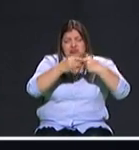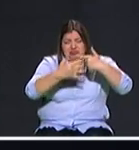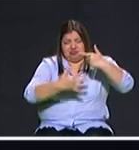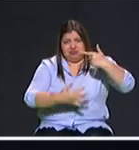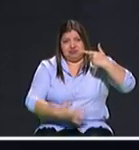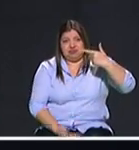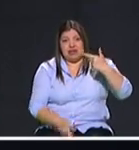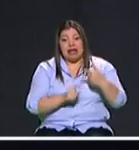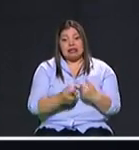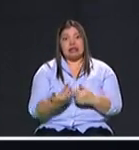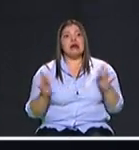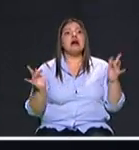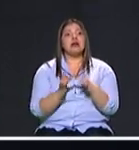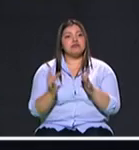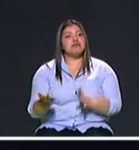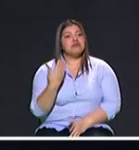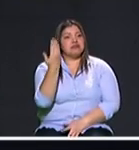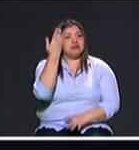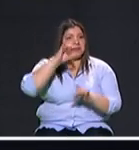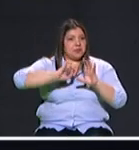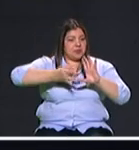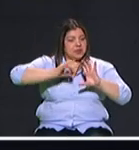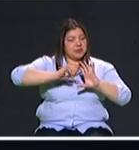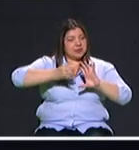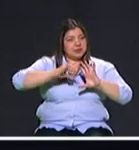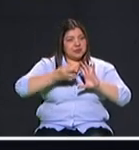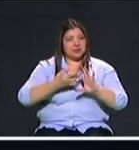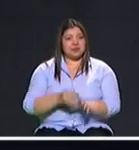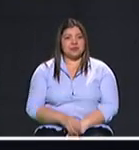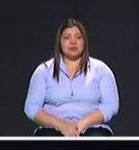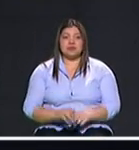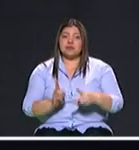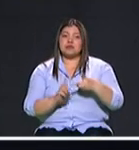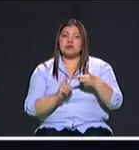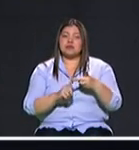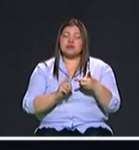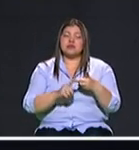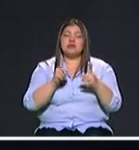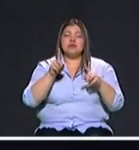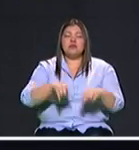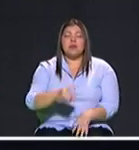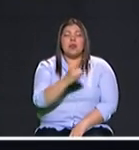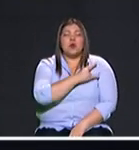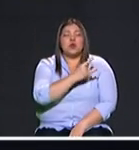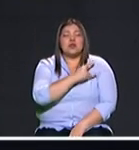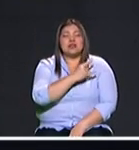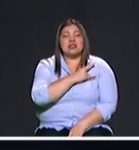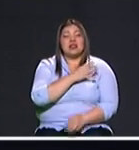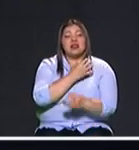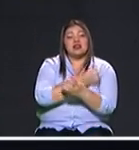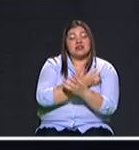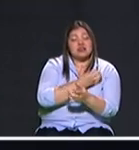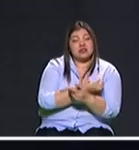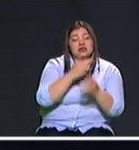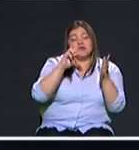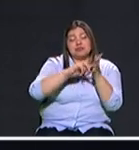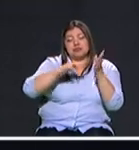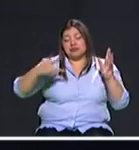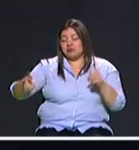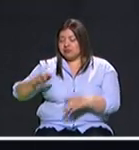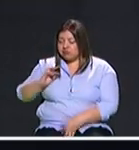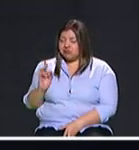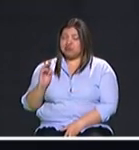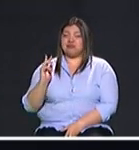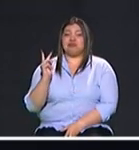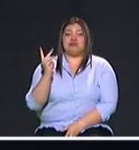virtualidad nos va a ayudar en eso y segundo la universidad de la ciencia la tecnología y la innovación en la feria ganados para que